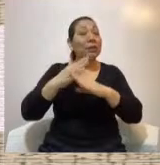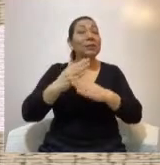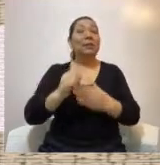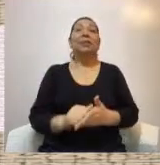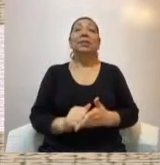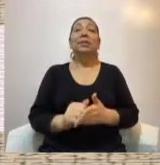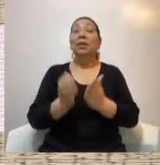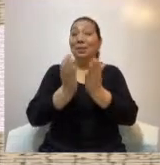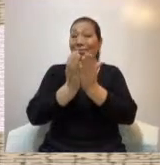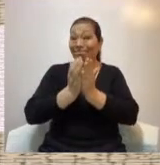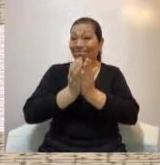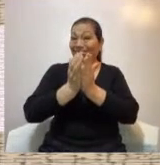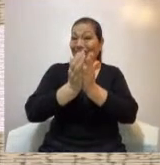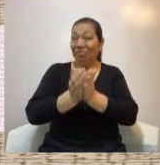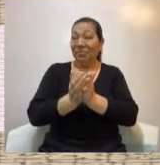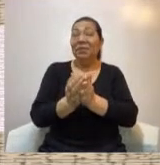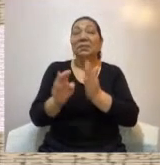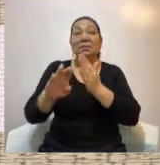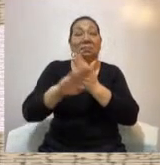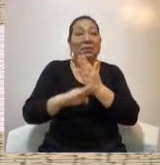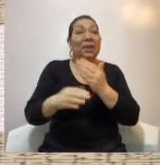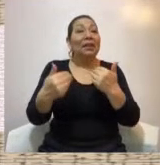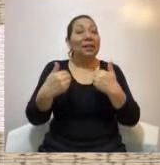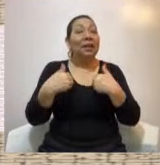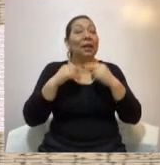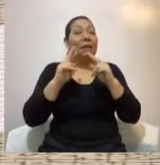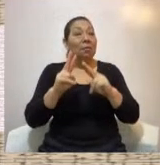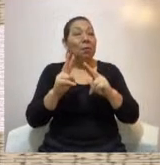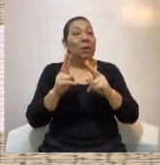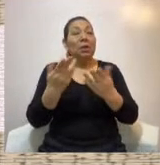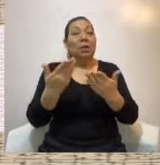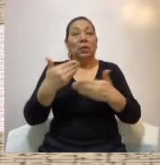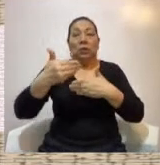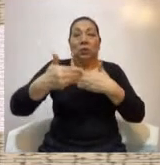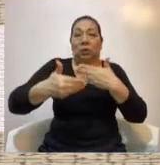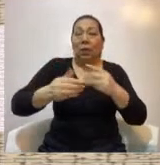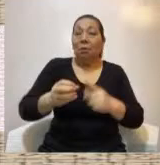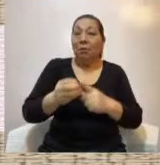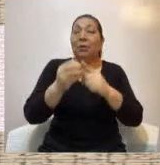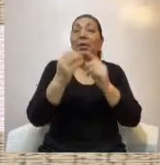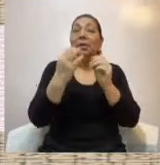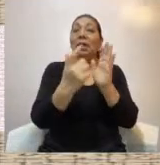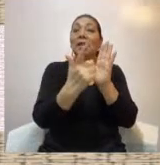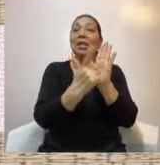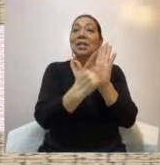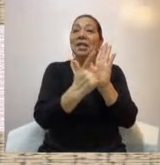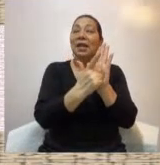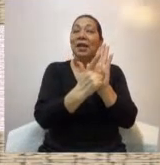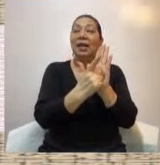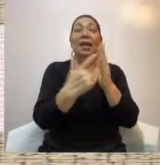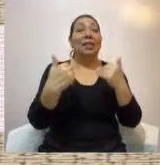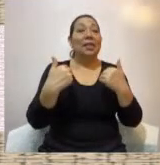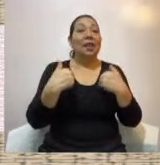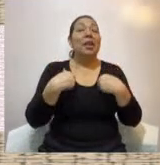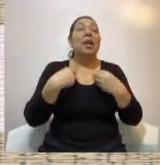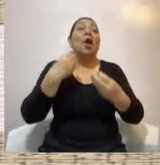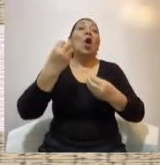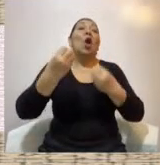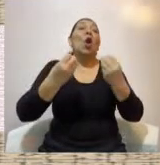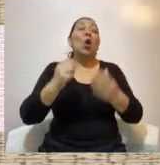la defensa de la Marina de Guerra básicamente tenía que ver con la sujeción al principio de legalidad que debía